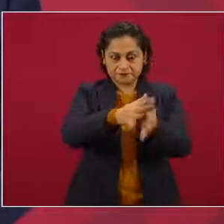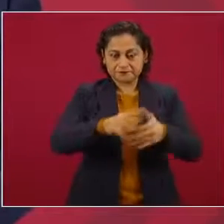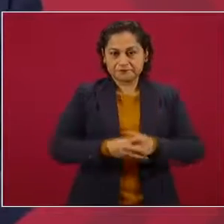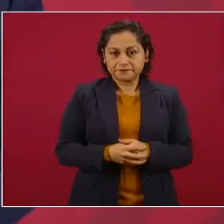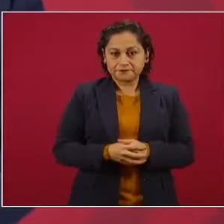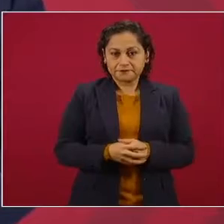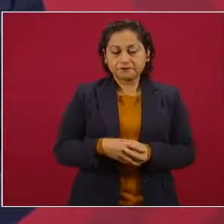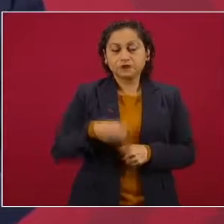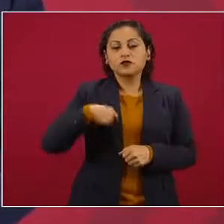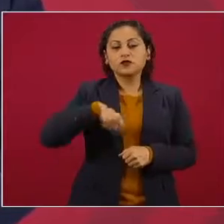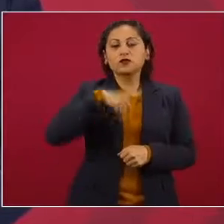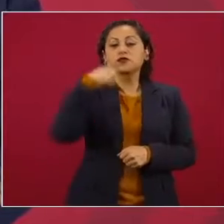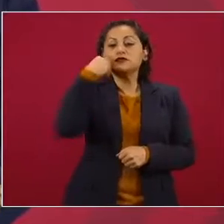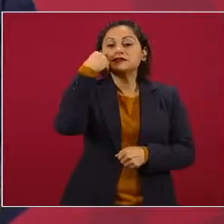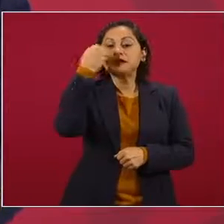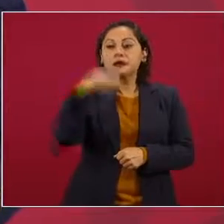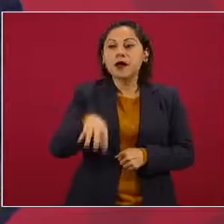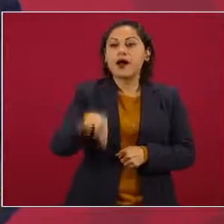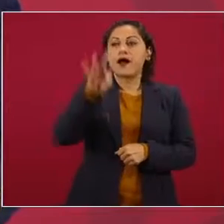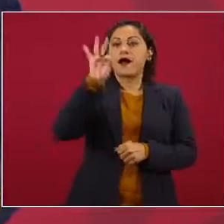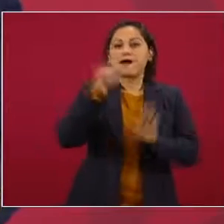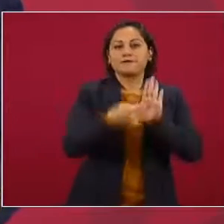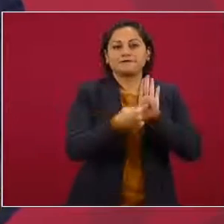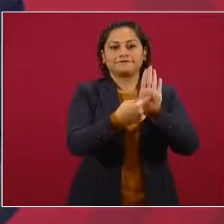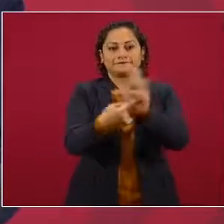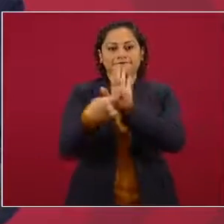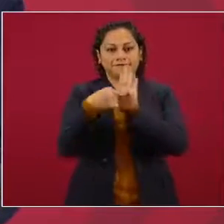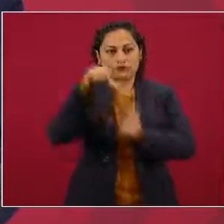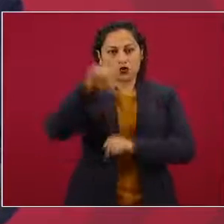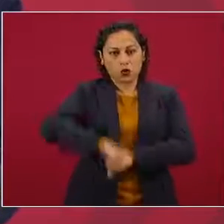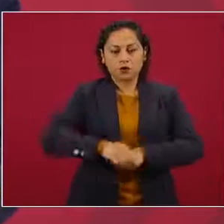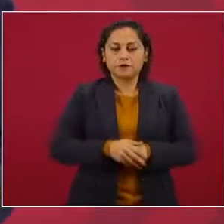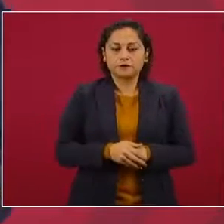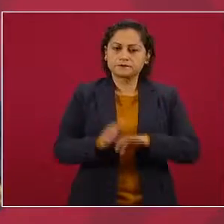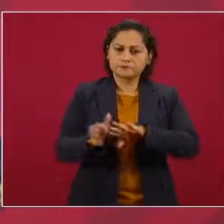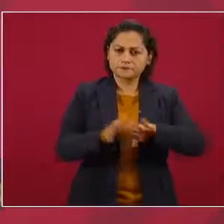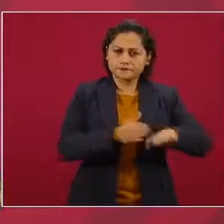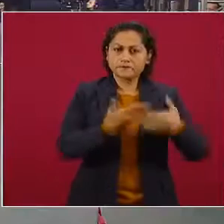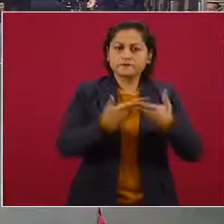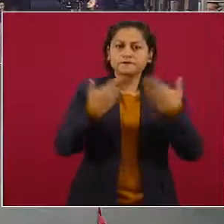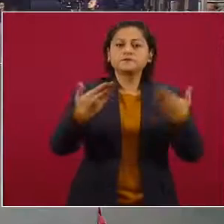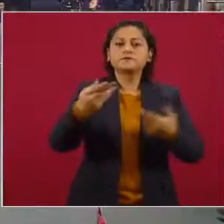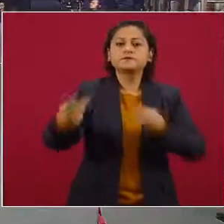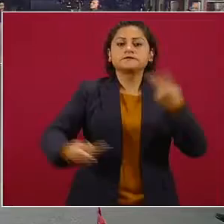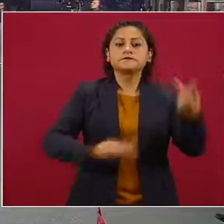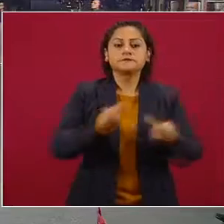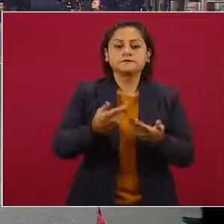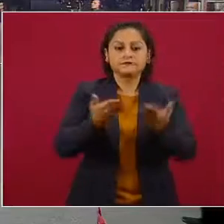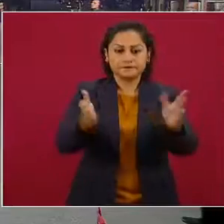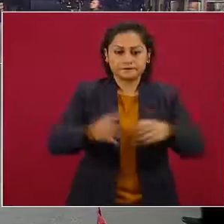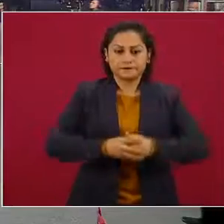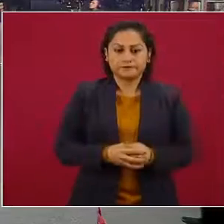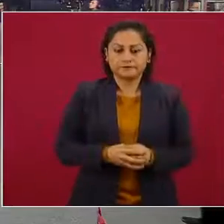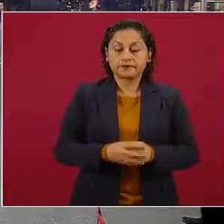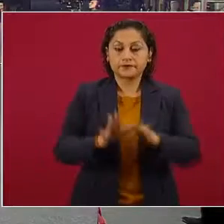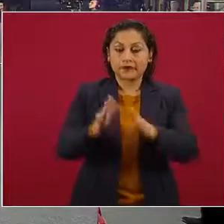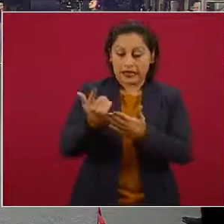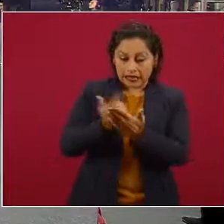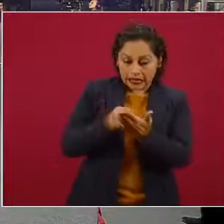que queríamos dar el día de hoy. Abrimos para preguntas. Ah, hay dos